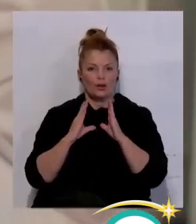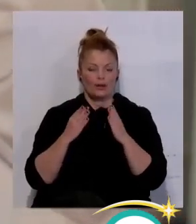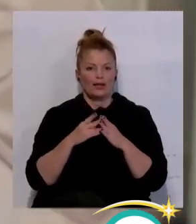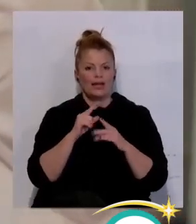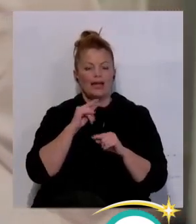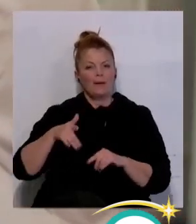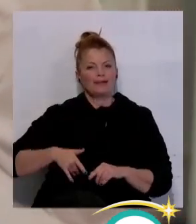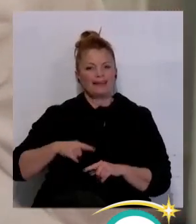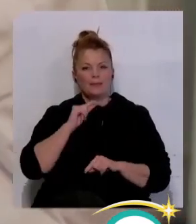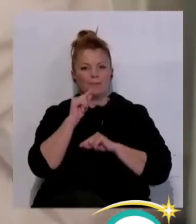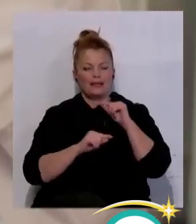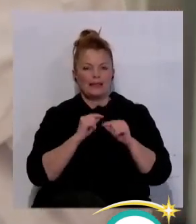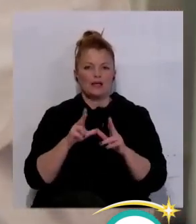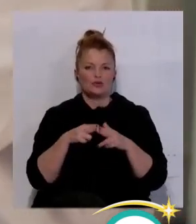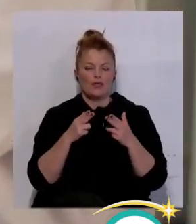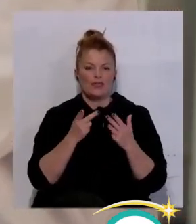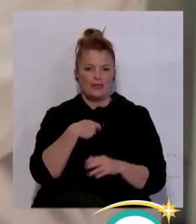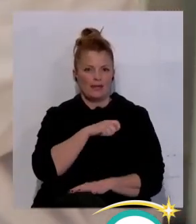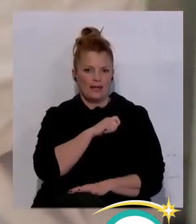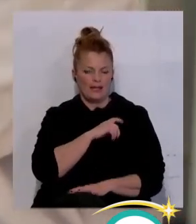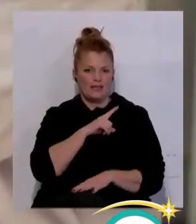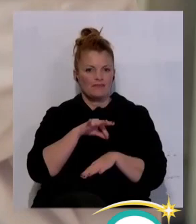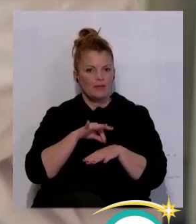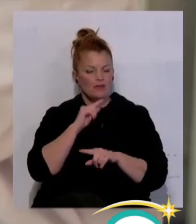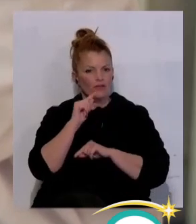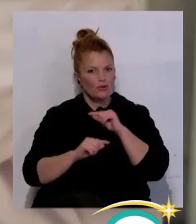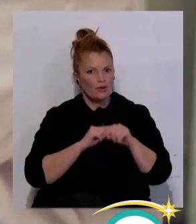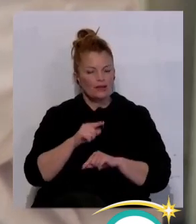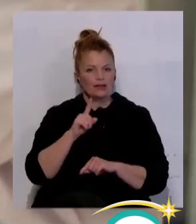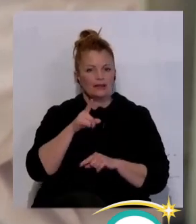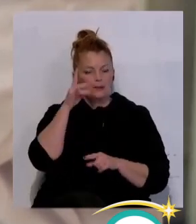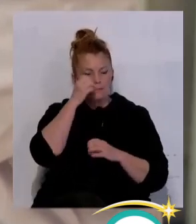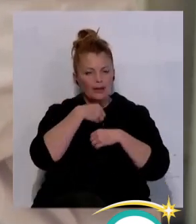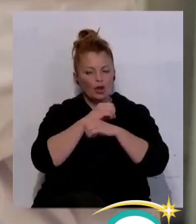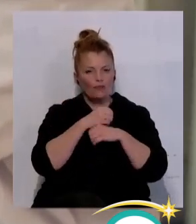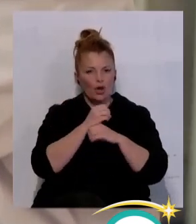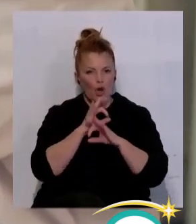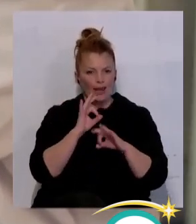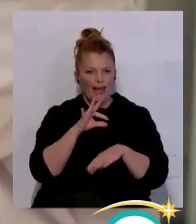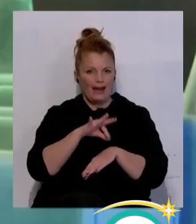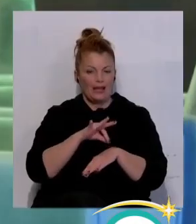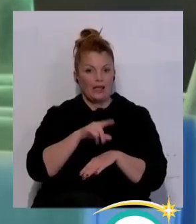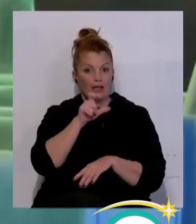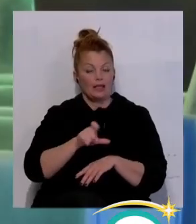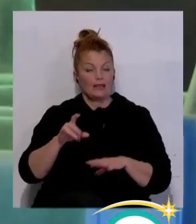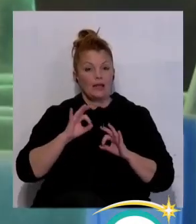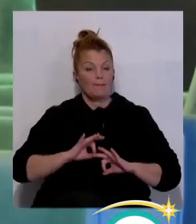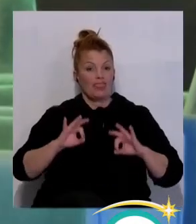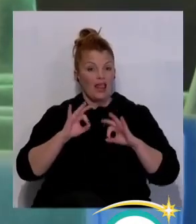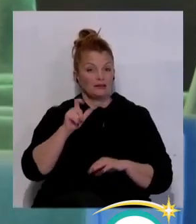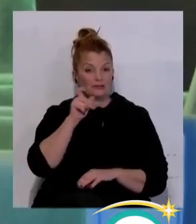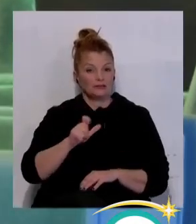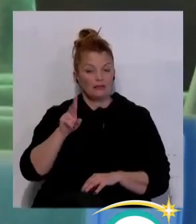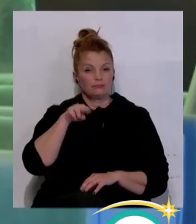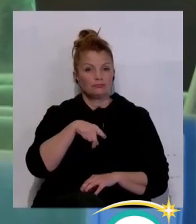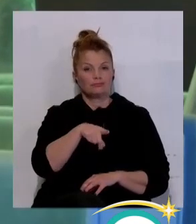Víricas de la Sociedad Española de Enfermedades Infecciosas y Microbiología Clínica. Según los especialistas, se